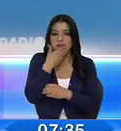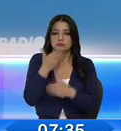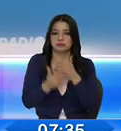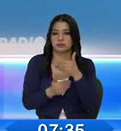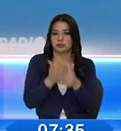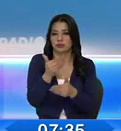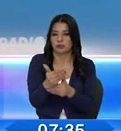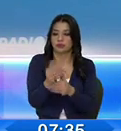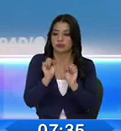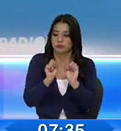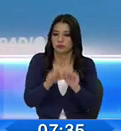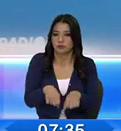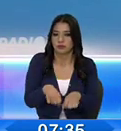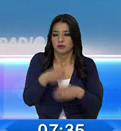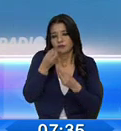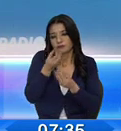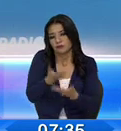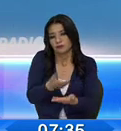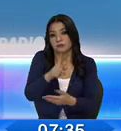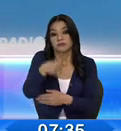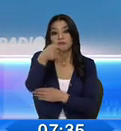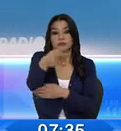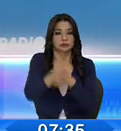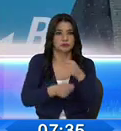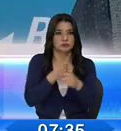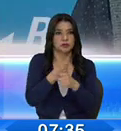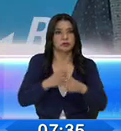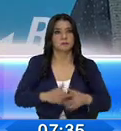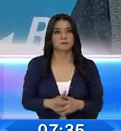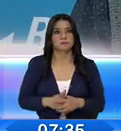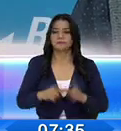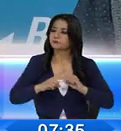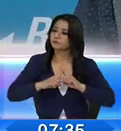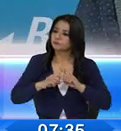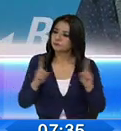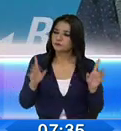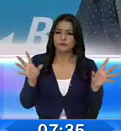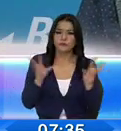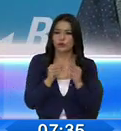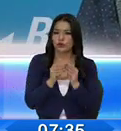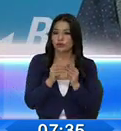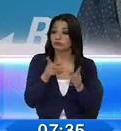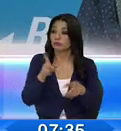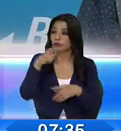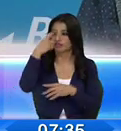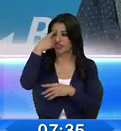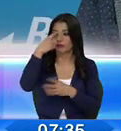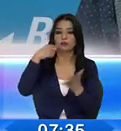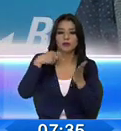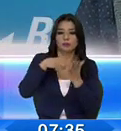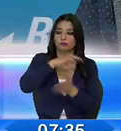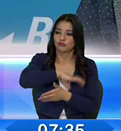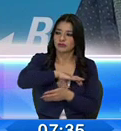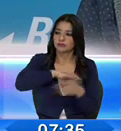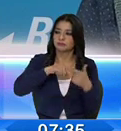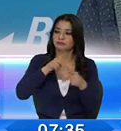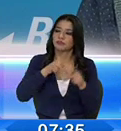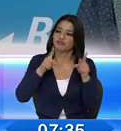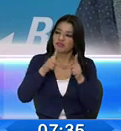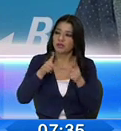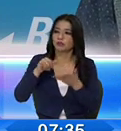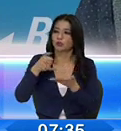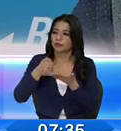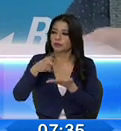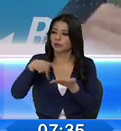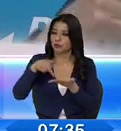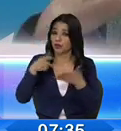el proceso de para el próximo año pero hay un seguimiento de las tareas que cumplen los gobiernos autónomos descentralizados que usted ha citado como ejemplo